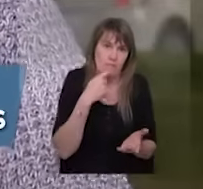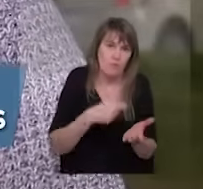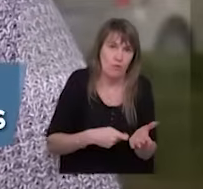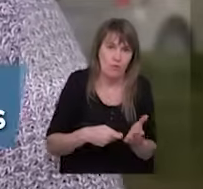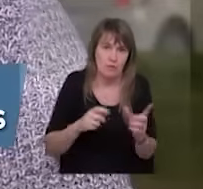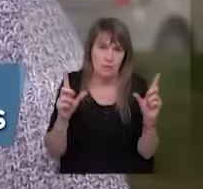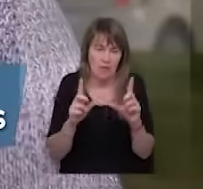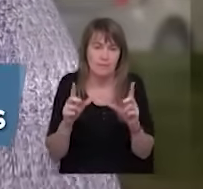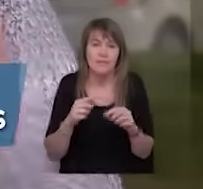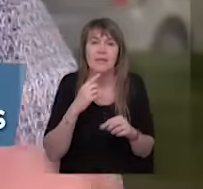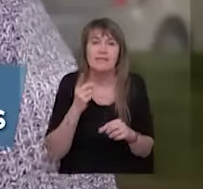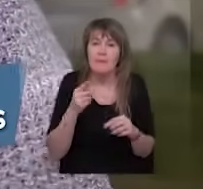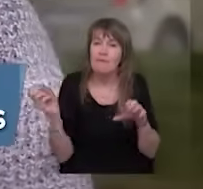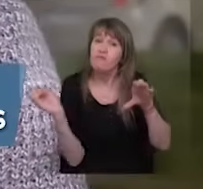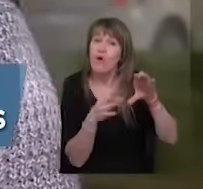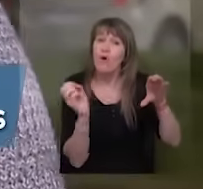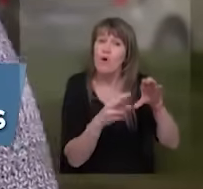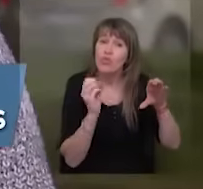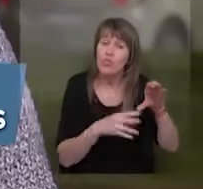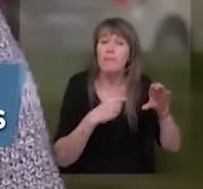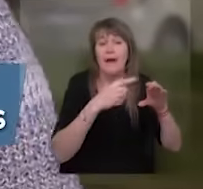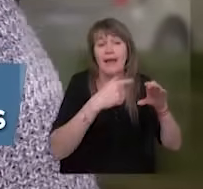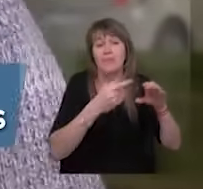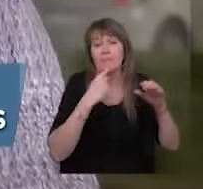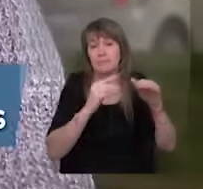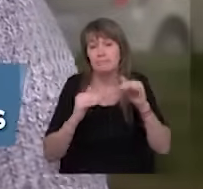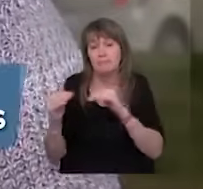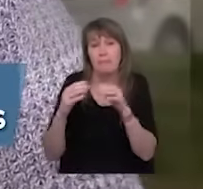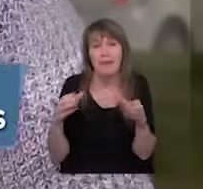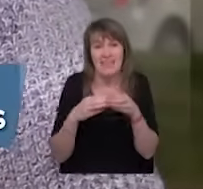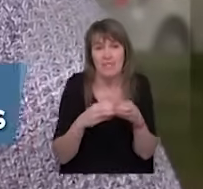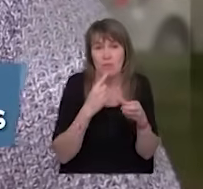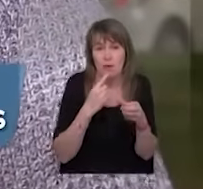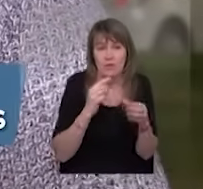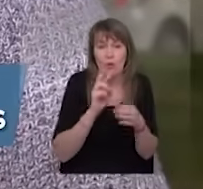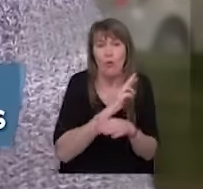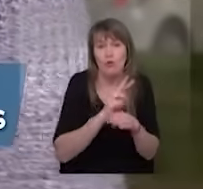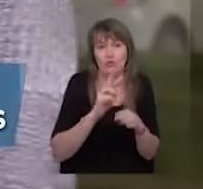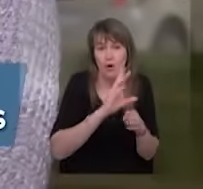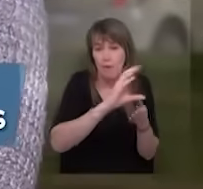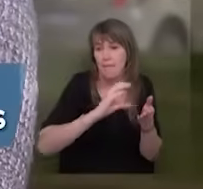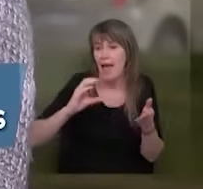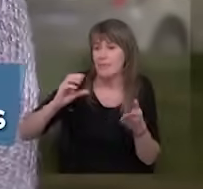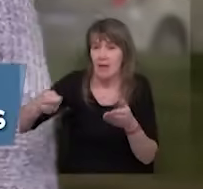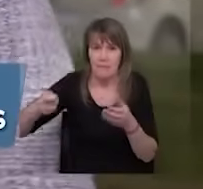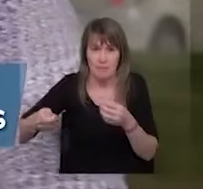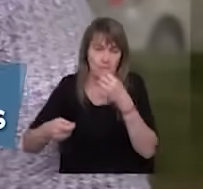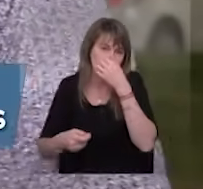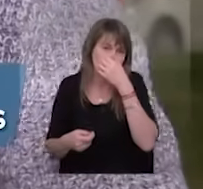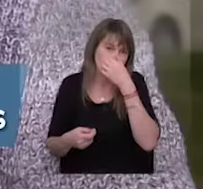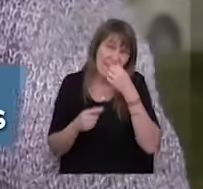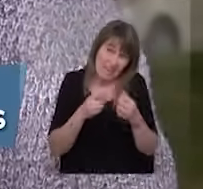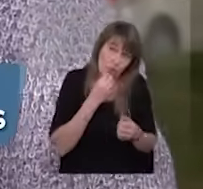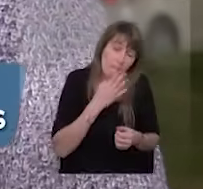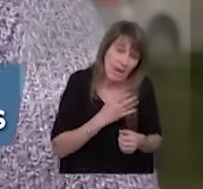de fortalecimiento de la Democracia que también se va a distribuir para fortalecer también los partidos políticos y los controles creo que es un cierto avance creo que a nosotros nos